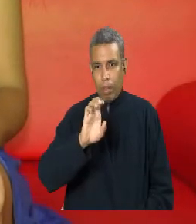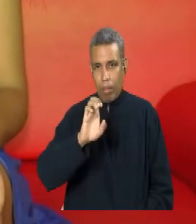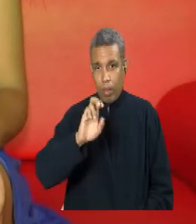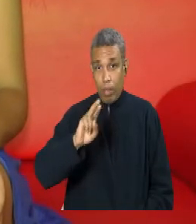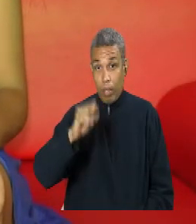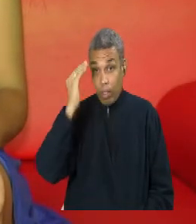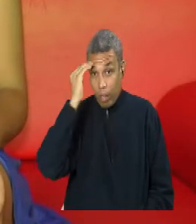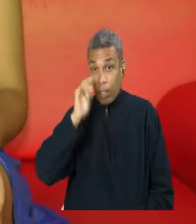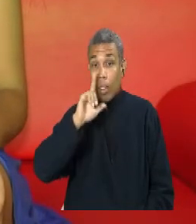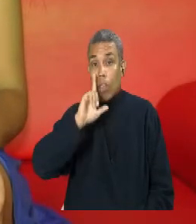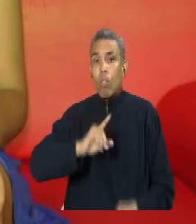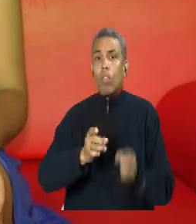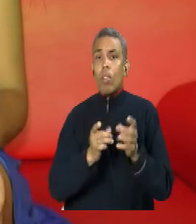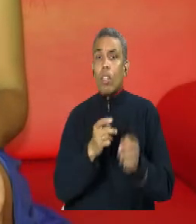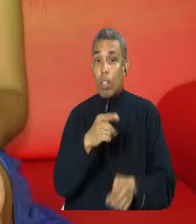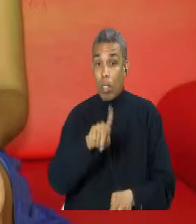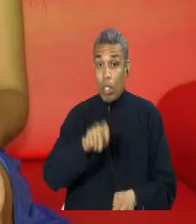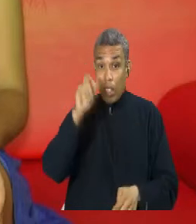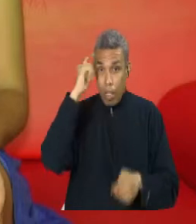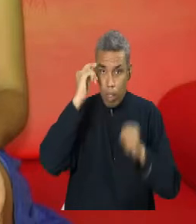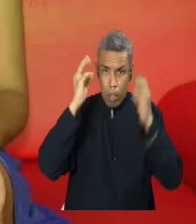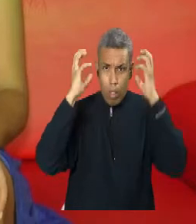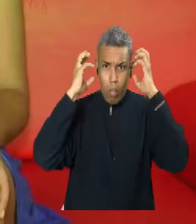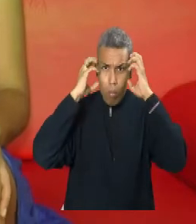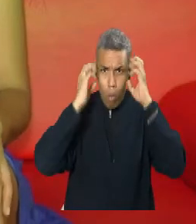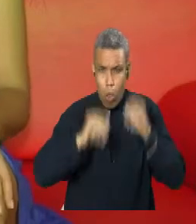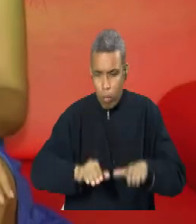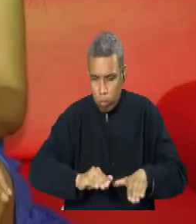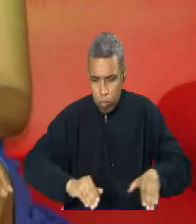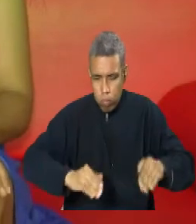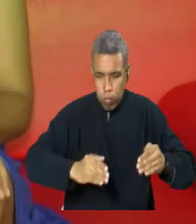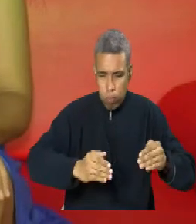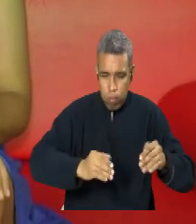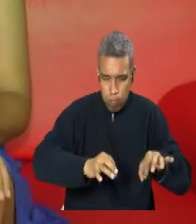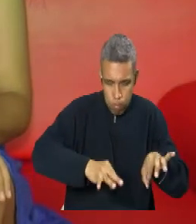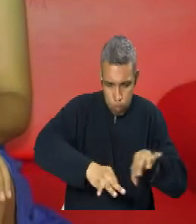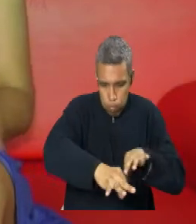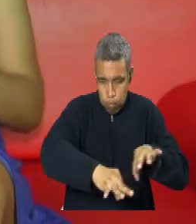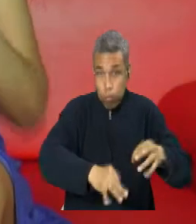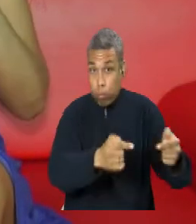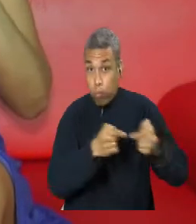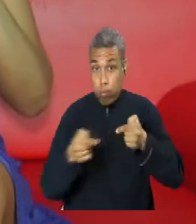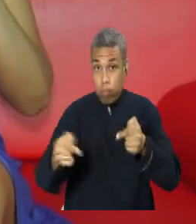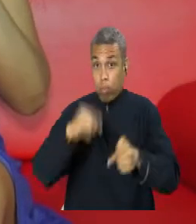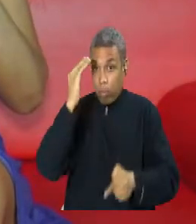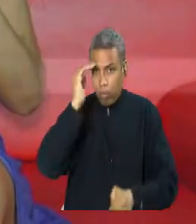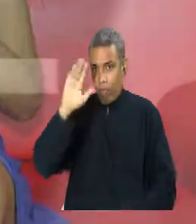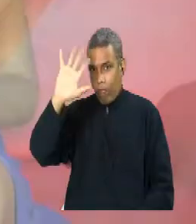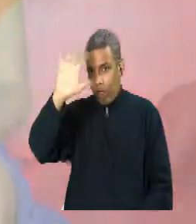la batalla de DJ en la jungla. Por supuesto, nosotros vamos a estar acompañándolos. Chao, chao.